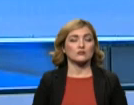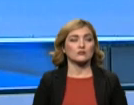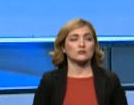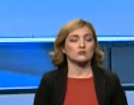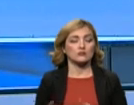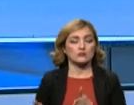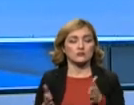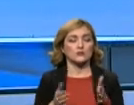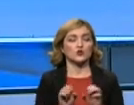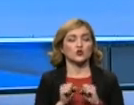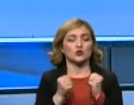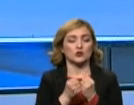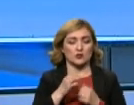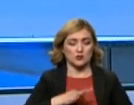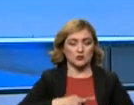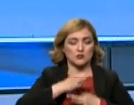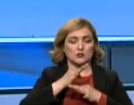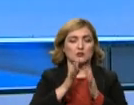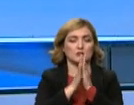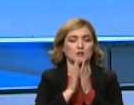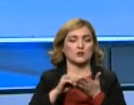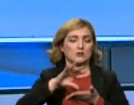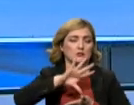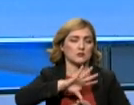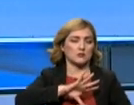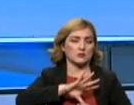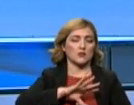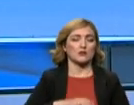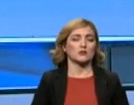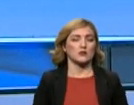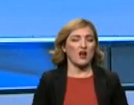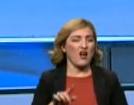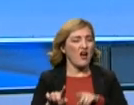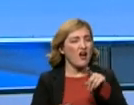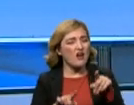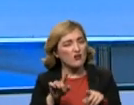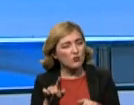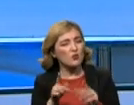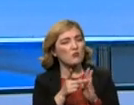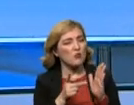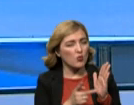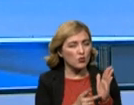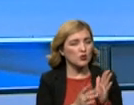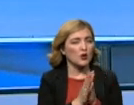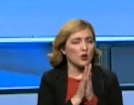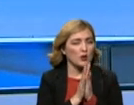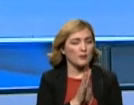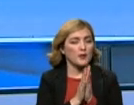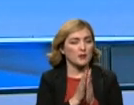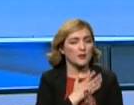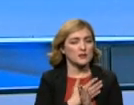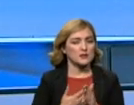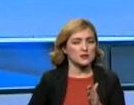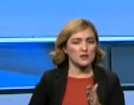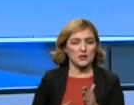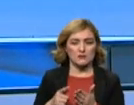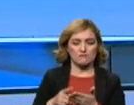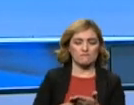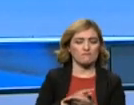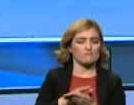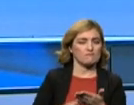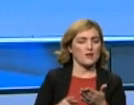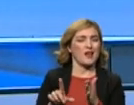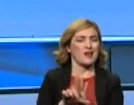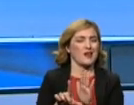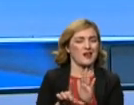La sociedad civil pide a la Asamblea Nacional no ratificarse en todos los puntos del veto del Ejecutivo al Código de la